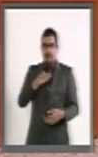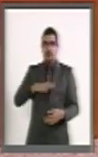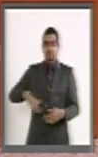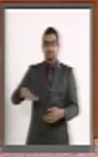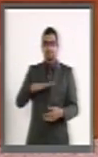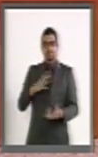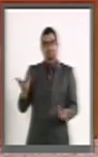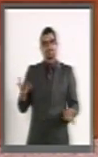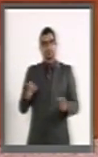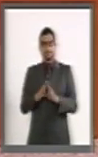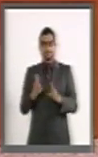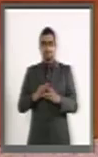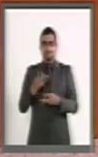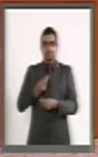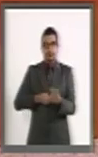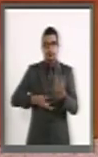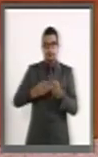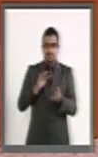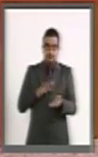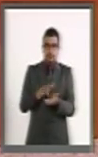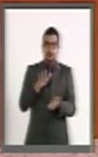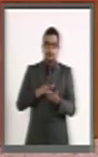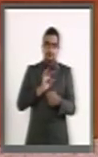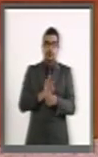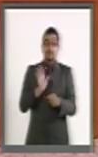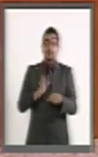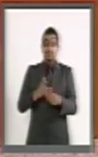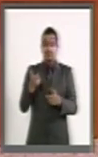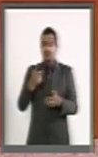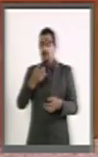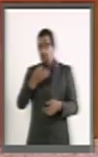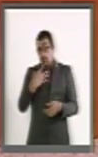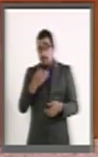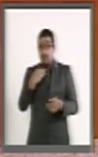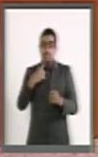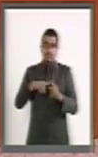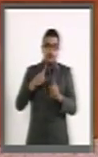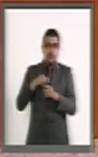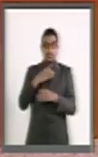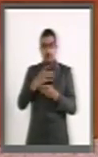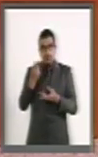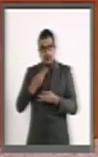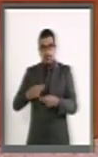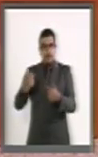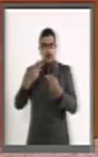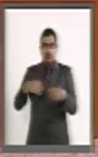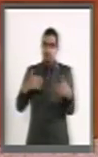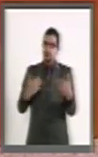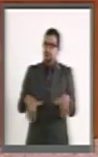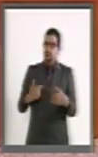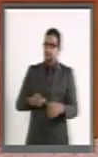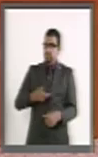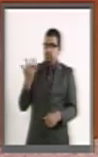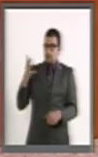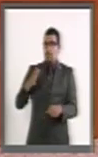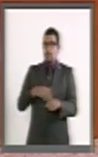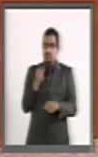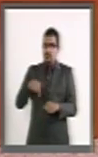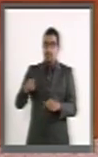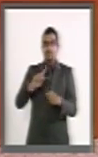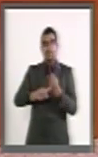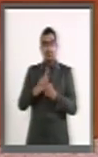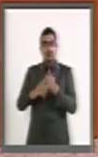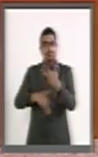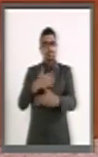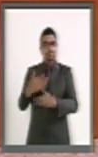la sustentabilidad de la misma por los altos costos relacionados, sobre todo en sus